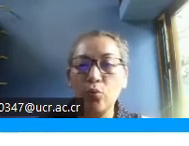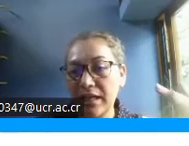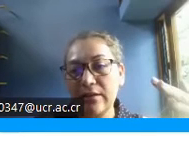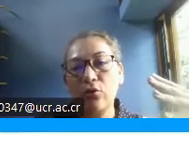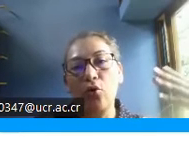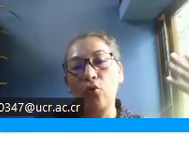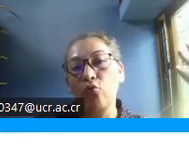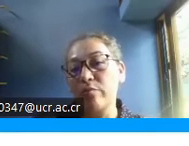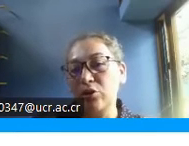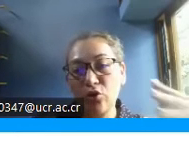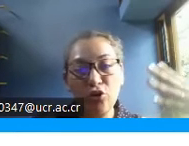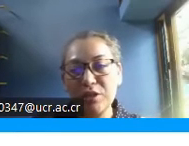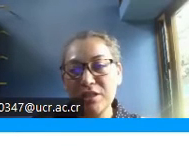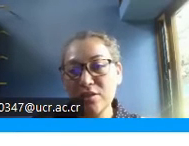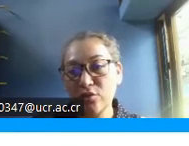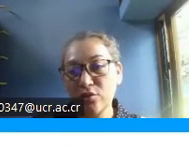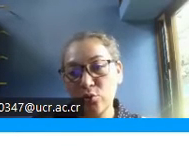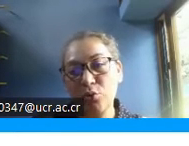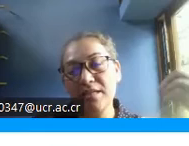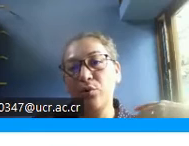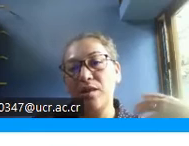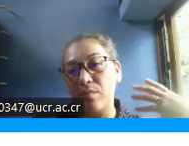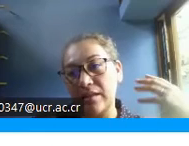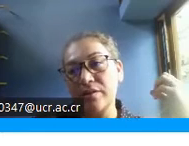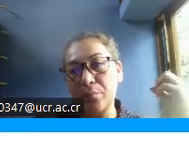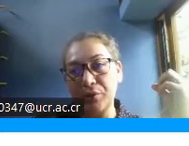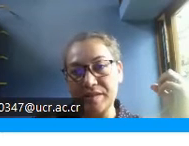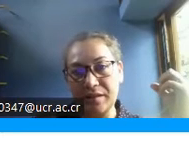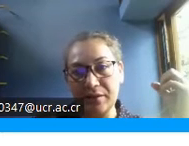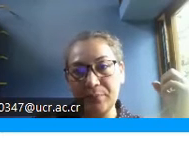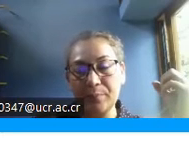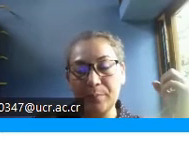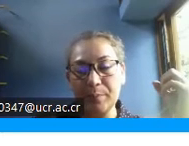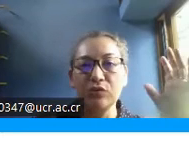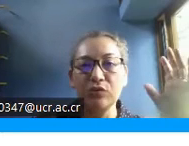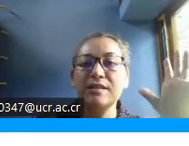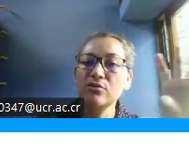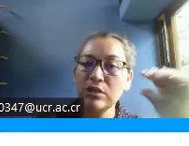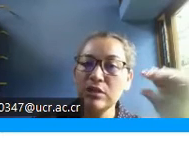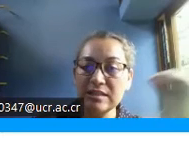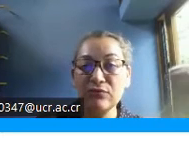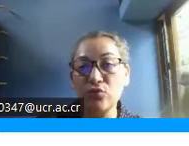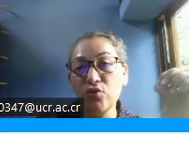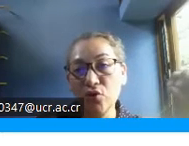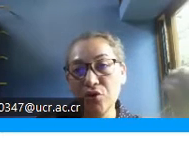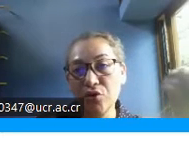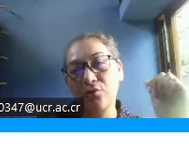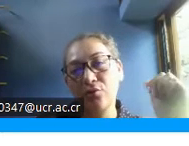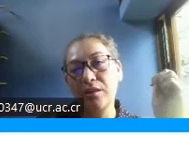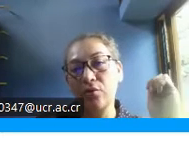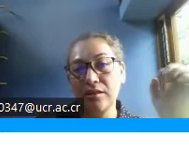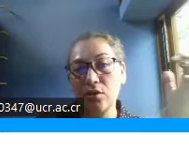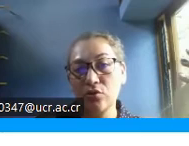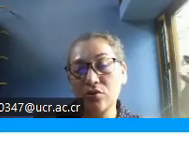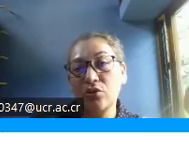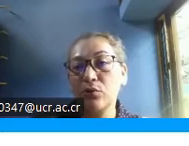presentar un modelo o un mentor, una estructura que se puede imitar o que se puede seguir, ¿verdad? Entonces, estas funciones del